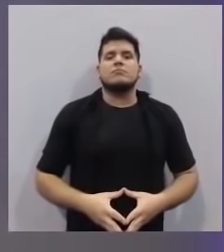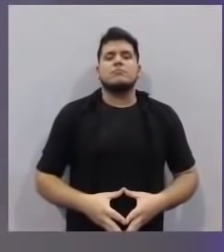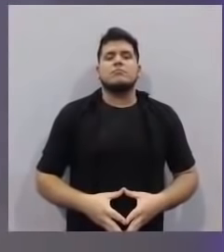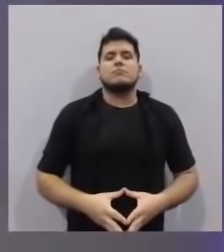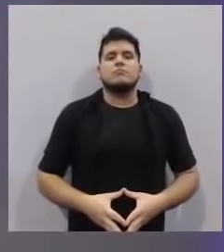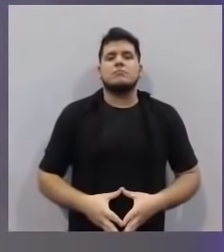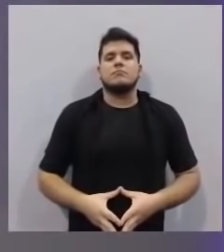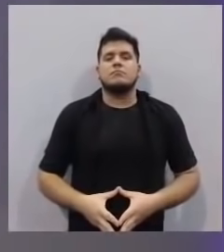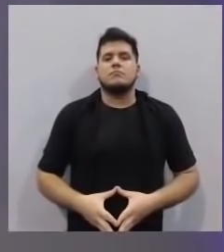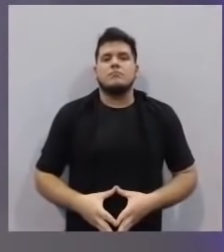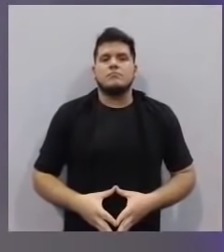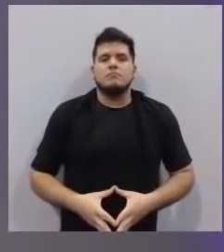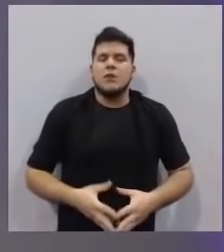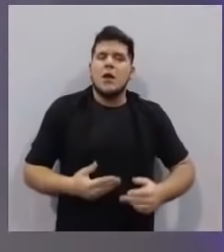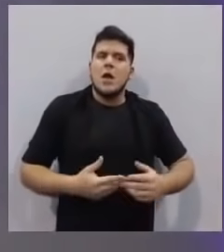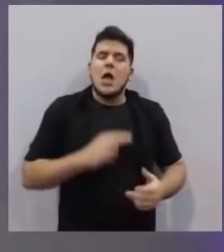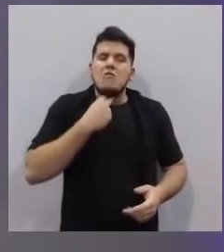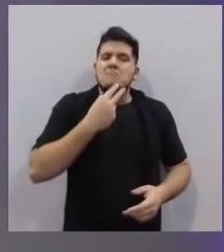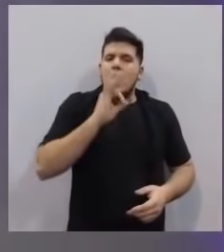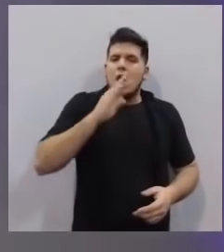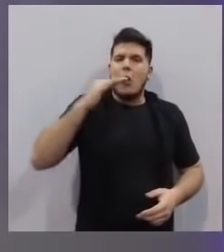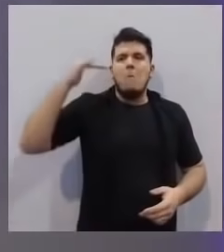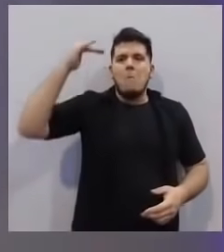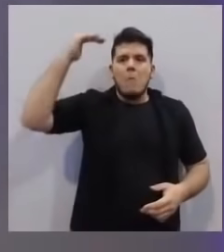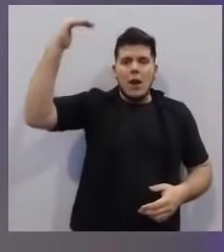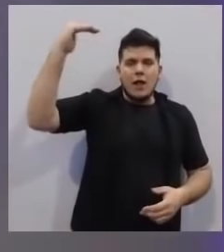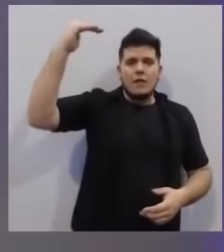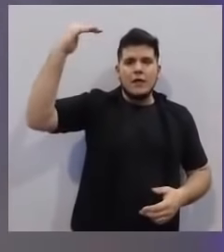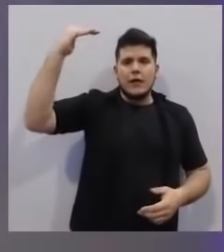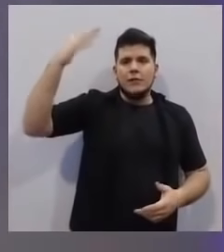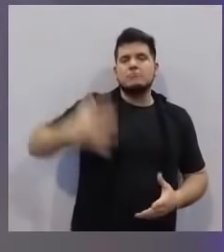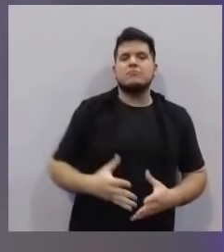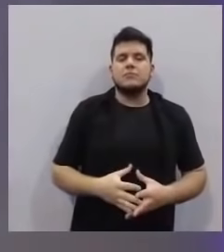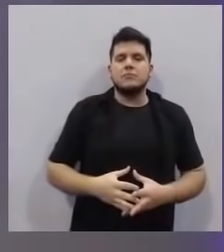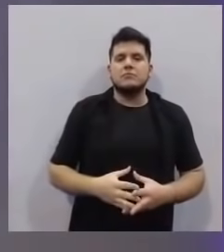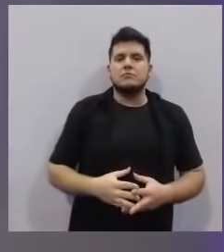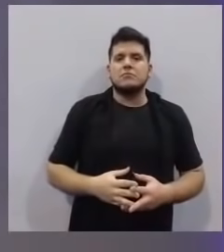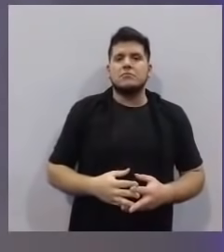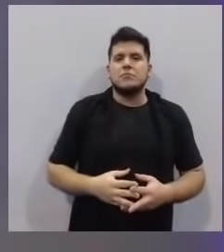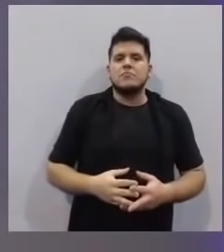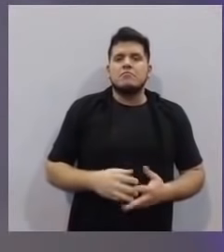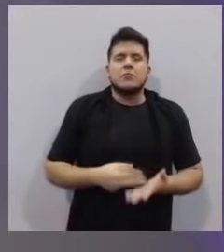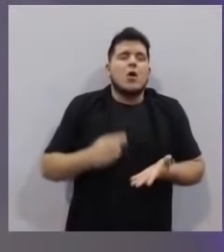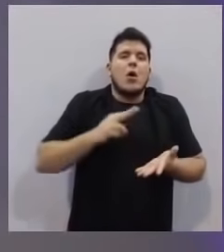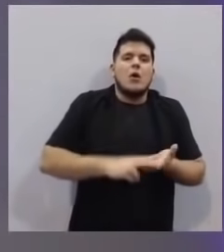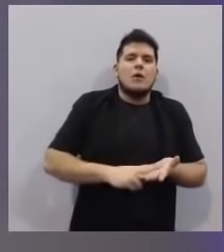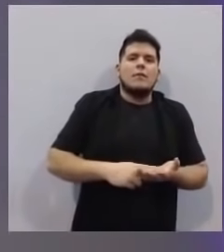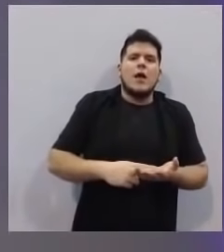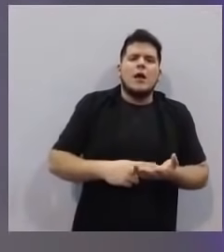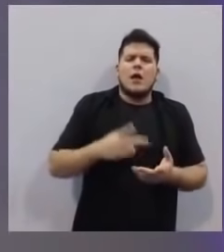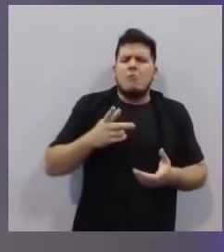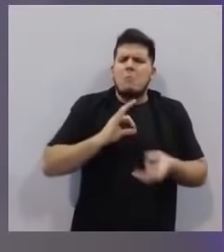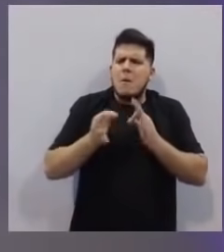no platico con el padre porque algo no estaba resuelto todo lo que no está resuelto cuando se abren los cielos